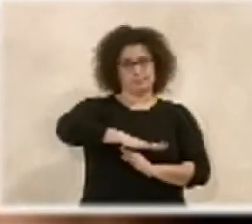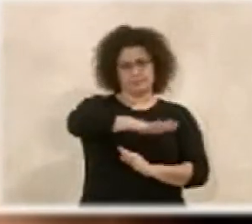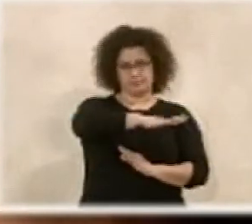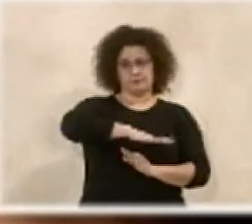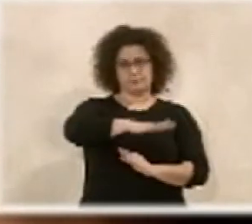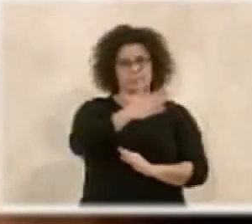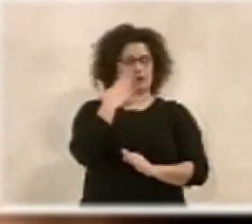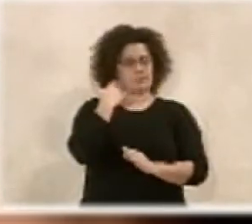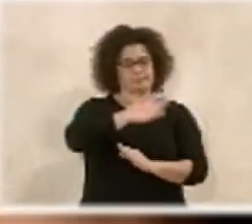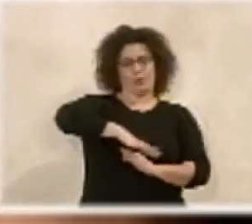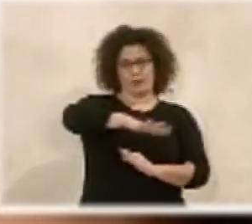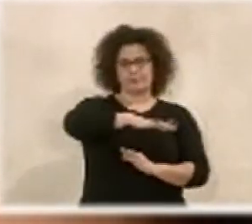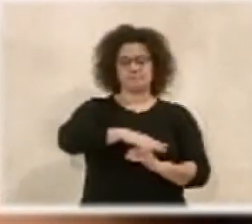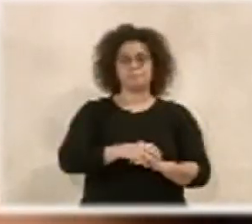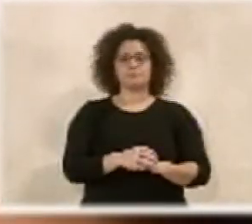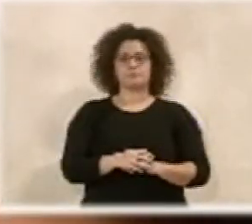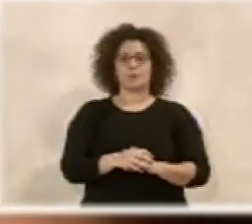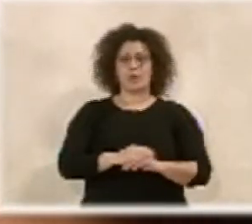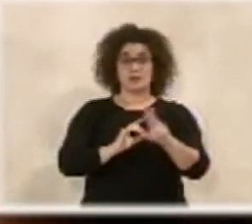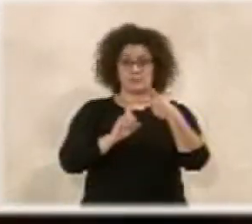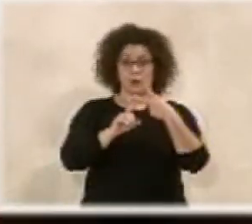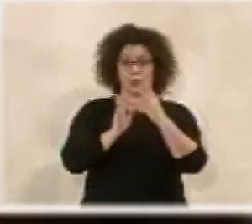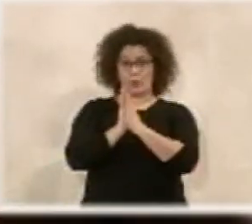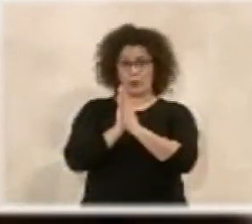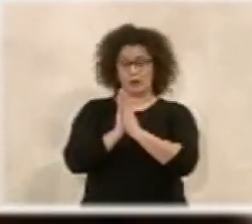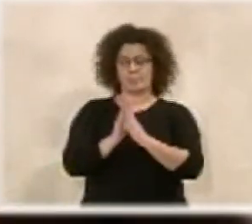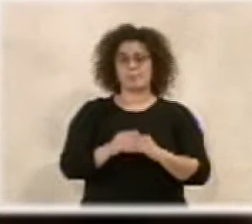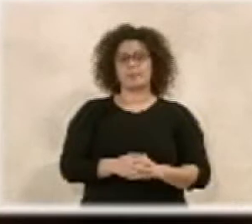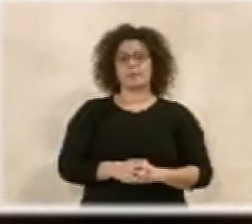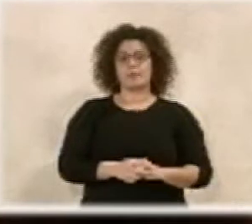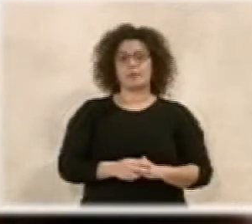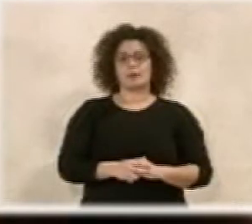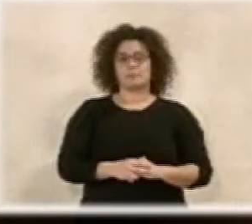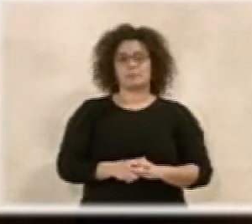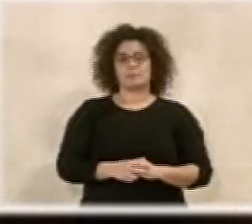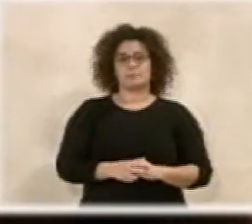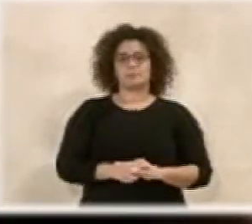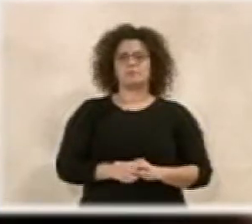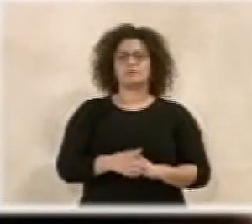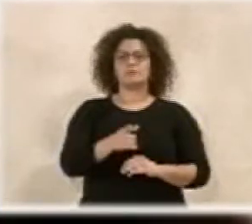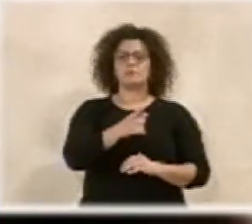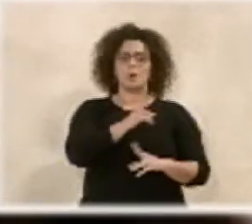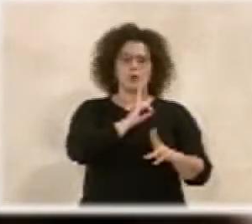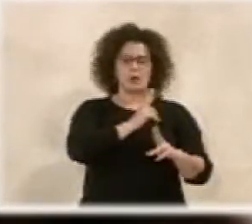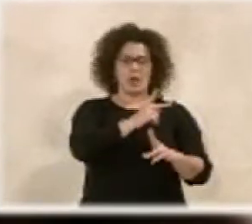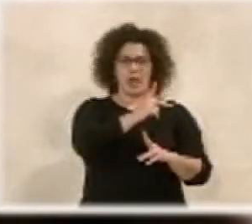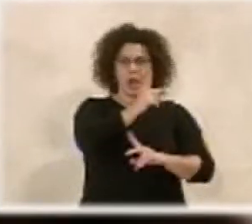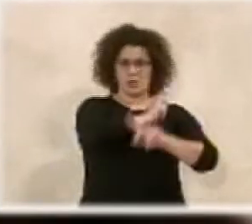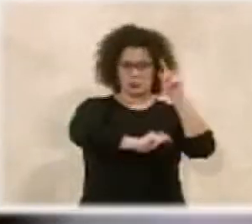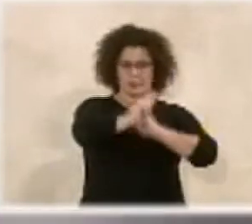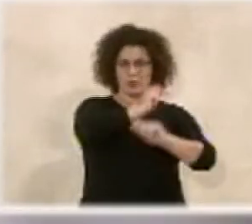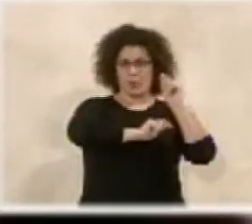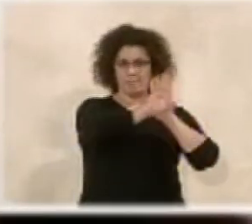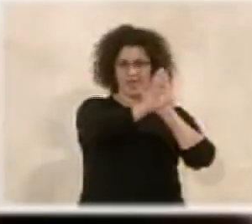y dignificar también esa zona. Y el segundo ruego es el nombre de la Asociación de Vecinos de Campo